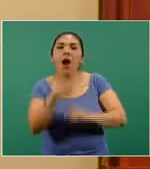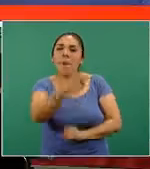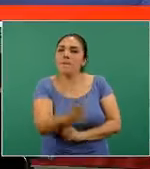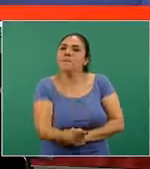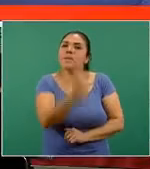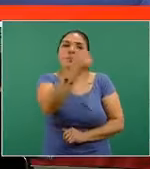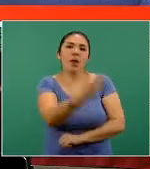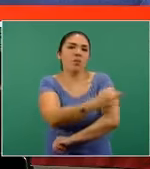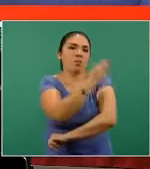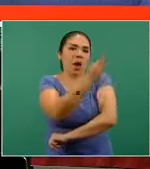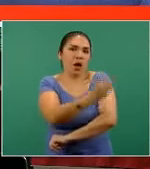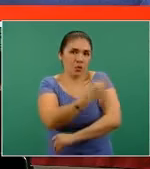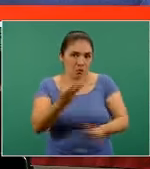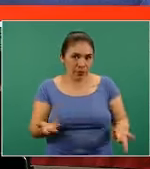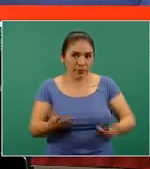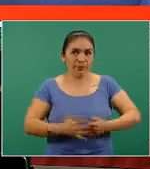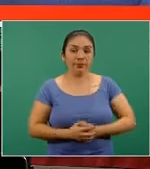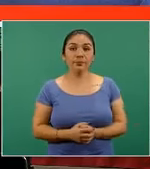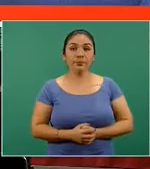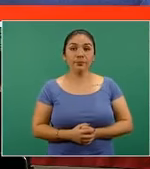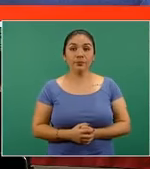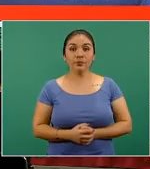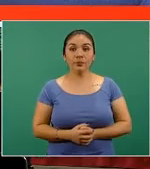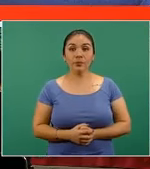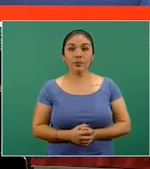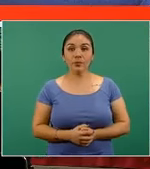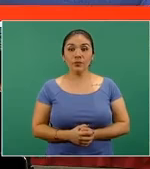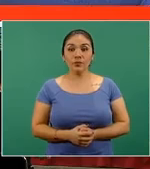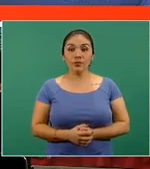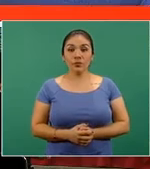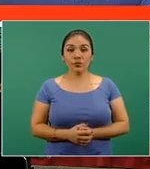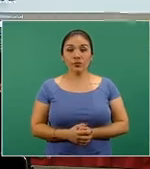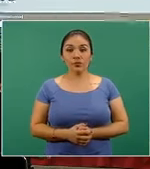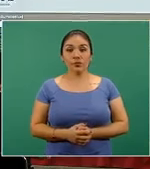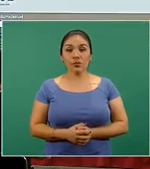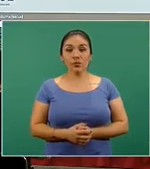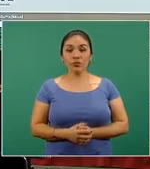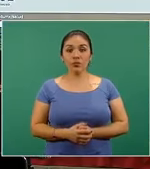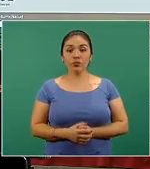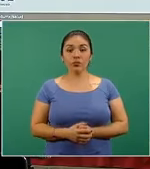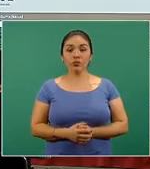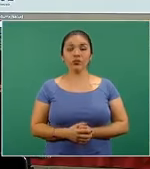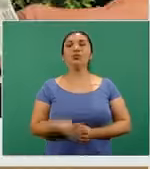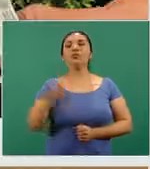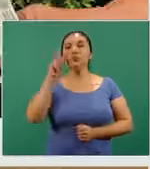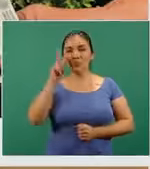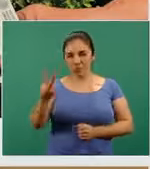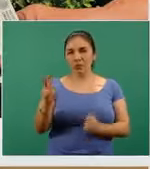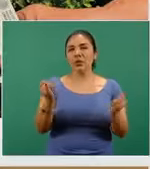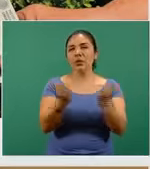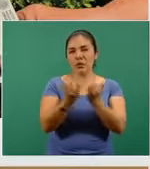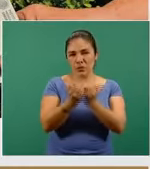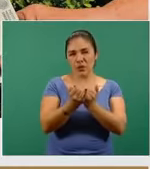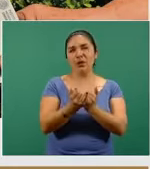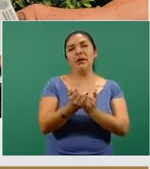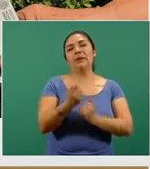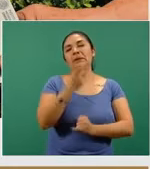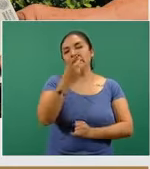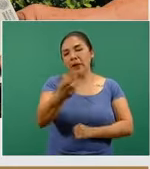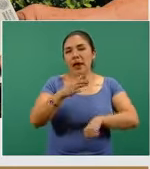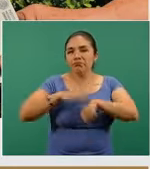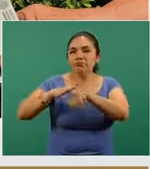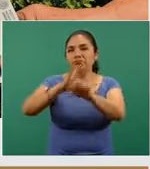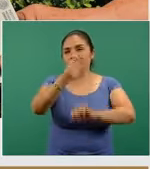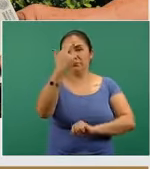lo antes posible. Si vemos la siguiente diapositiva, aquí también queremos recordar un